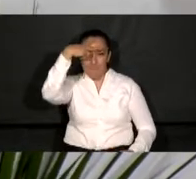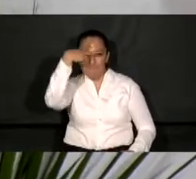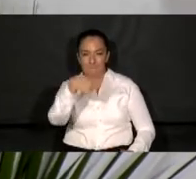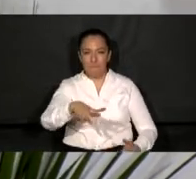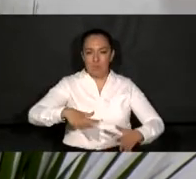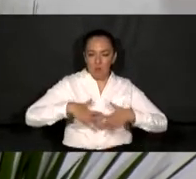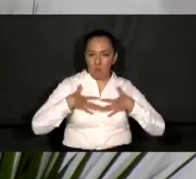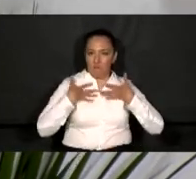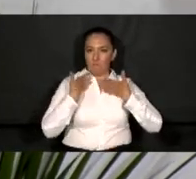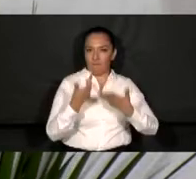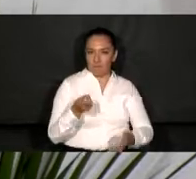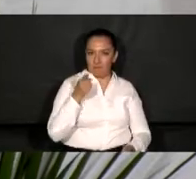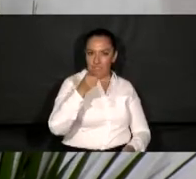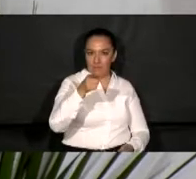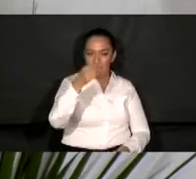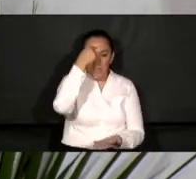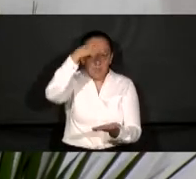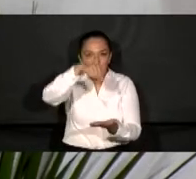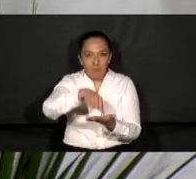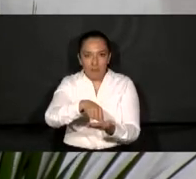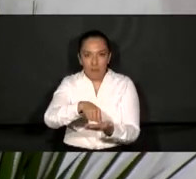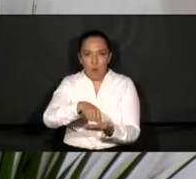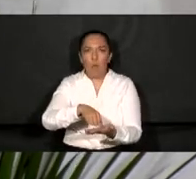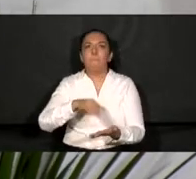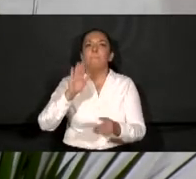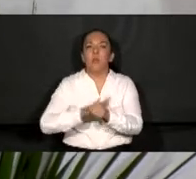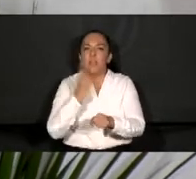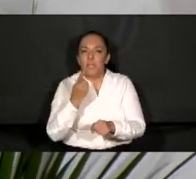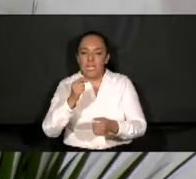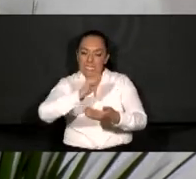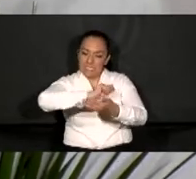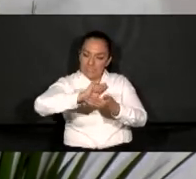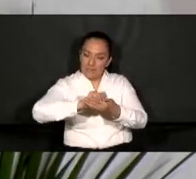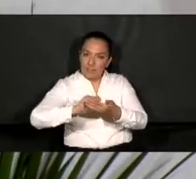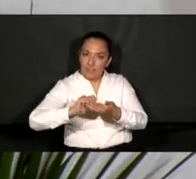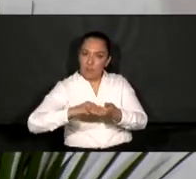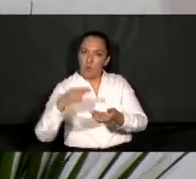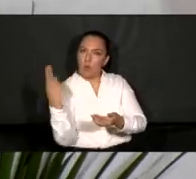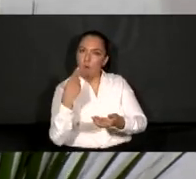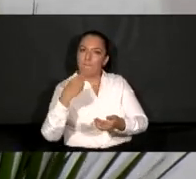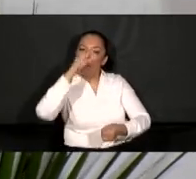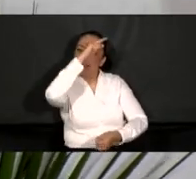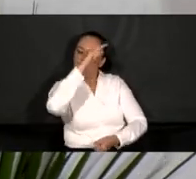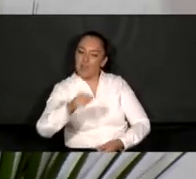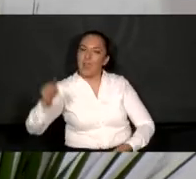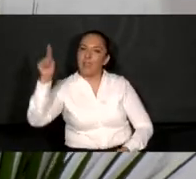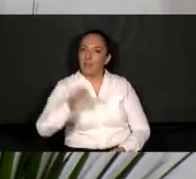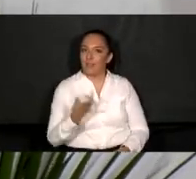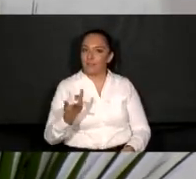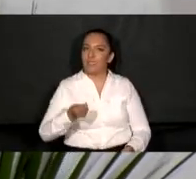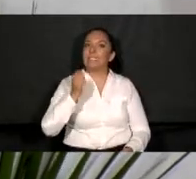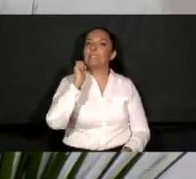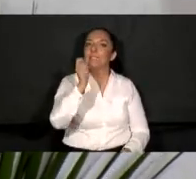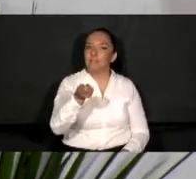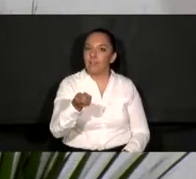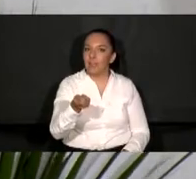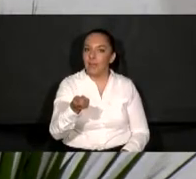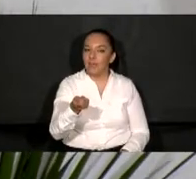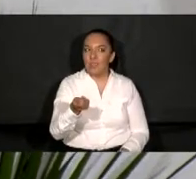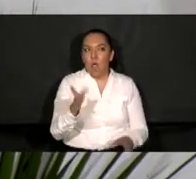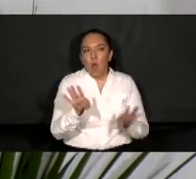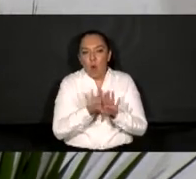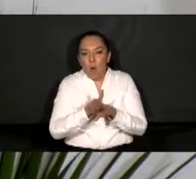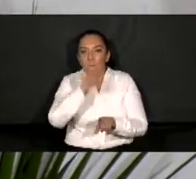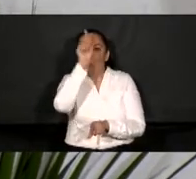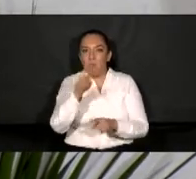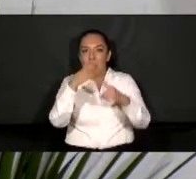creo en ti, porque escribes tu nombre con la X, que algo tiene de cruz y de